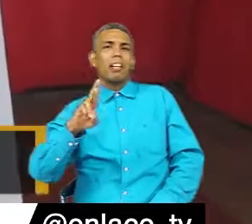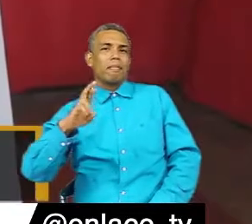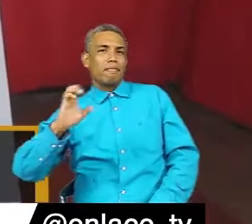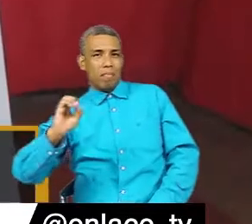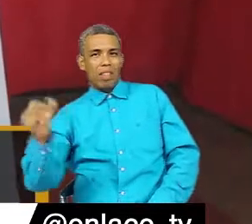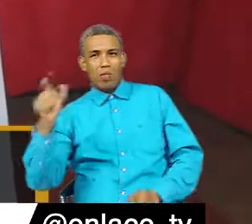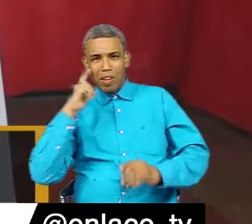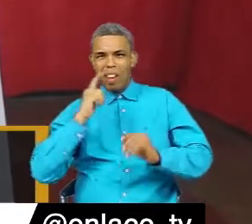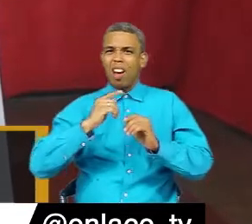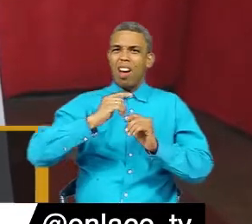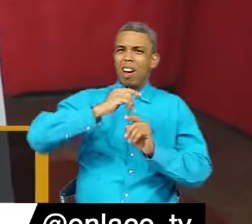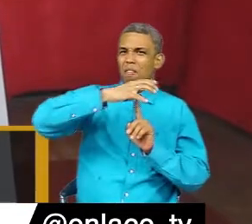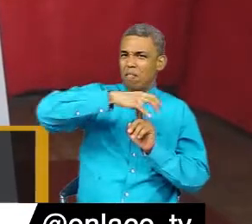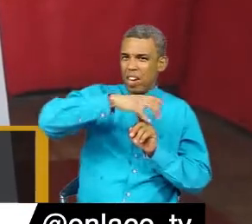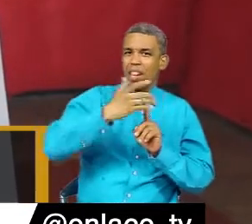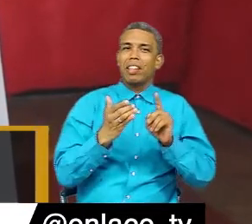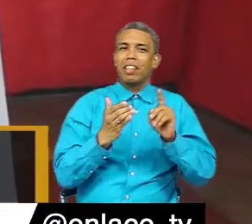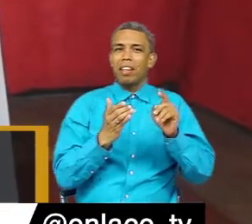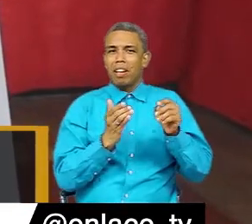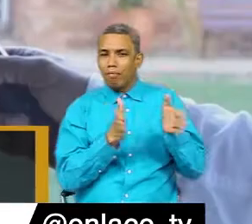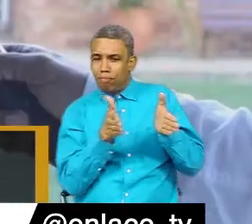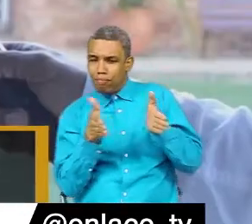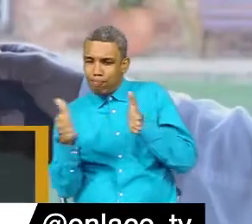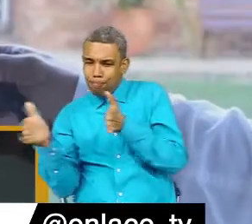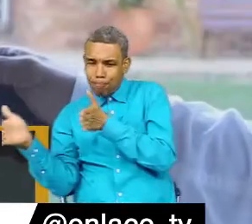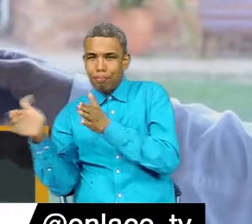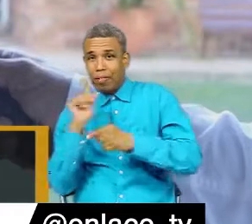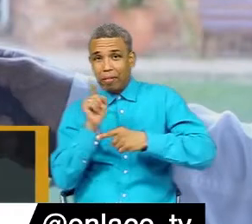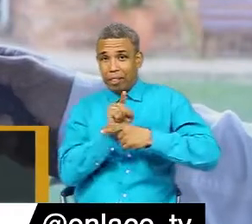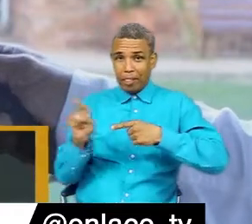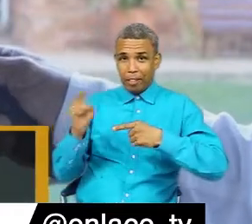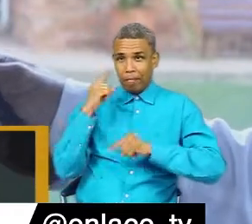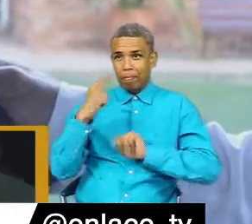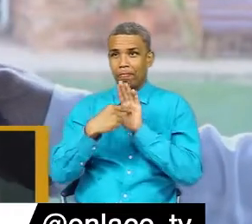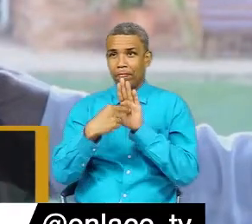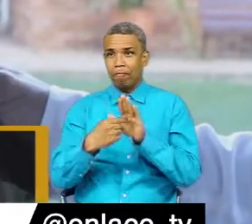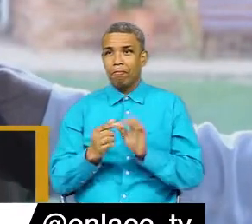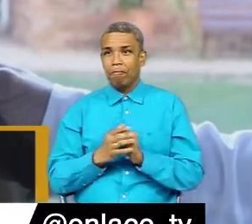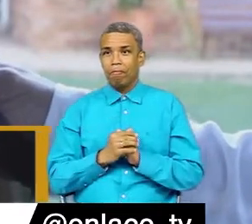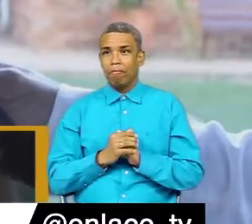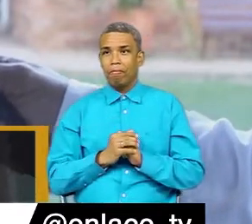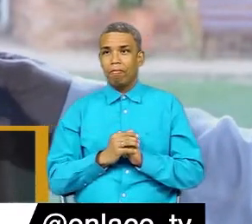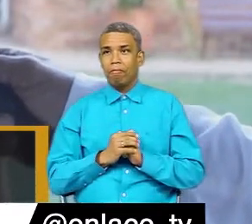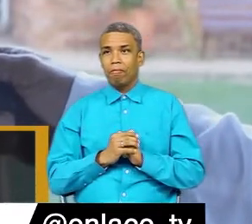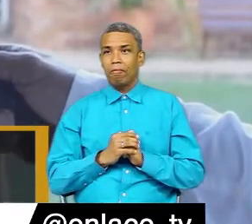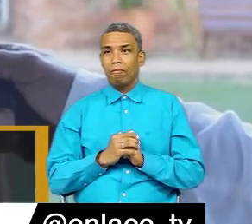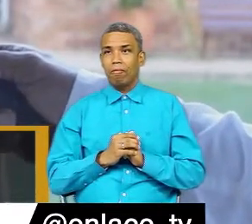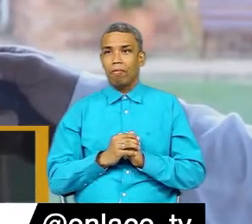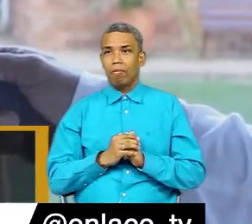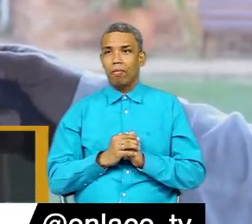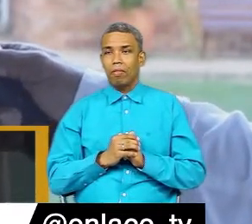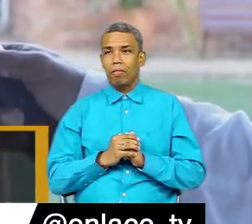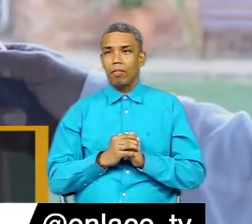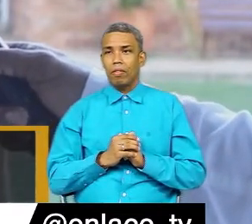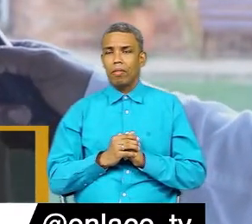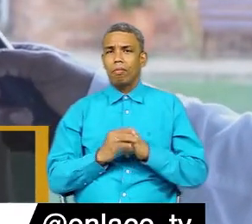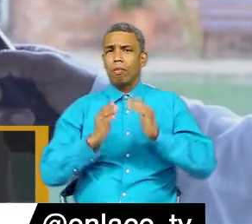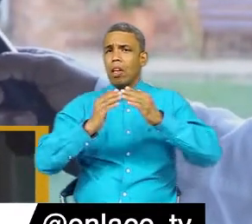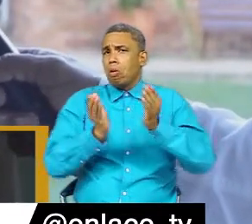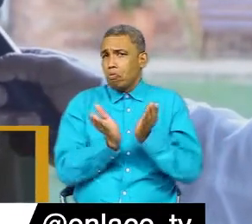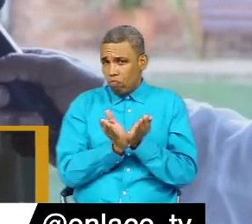cumplen en este plantel tal y como lo expone su rector. Nosotros trabajamos muchas cosas. Partimos en que este es un colegio de la diócesis y